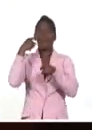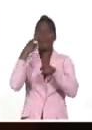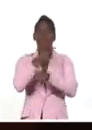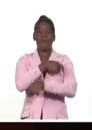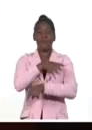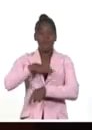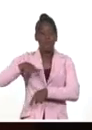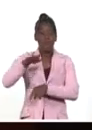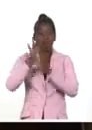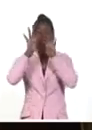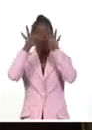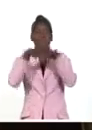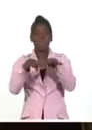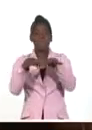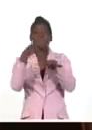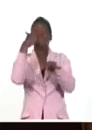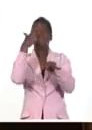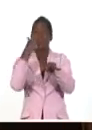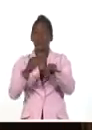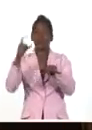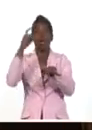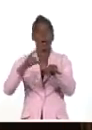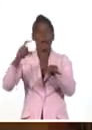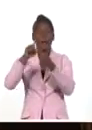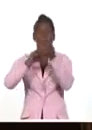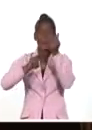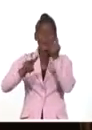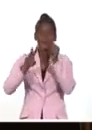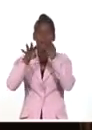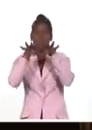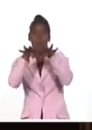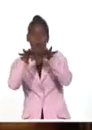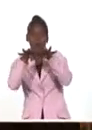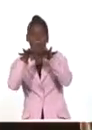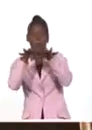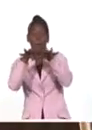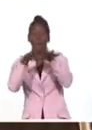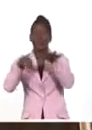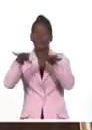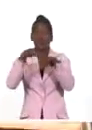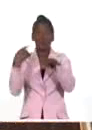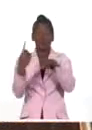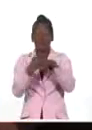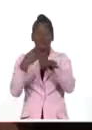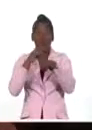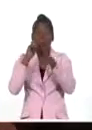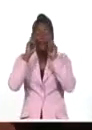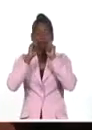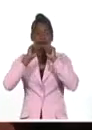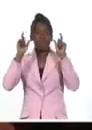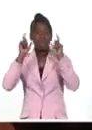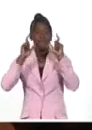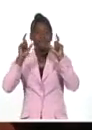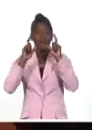Circo Areíto de Camagüey. Un repertorio diverso atrapó la atención de los espectadores en su